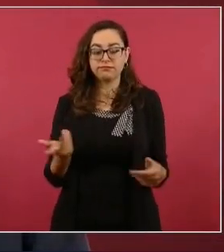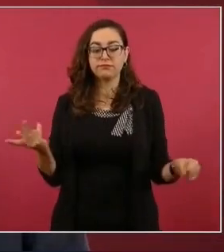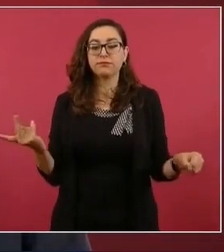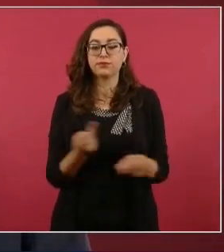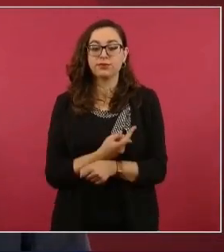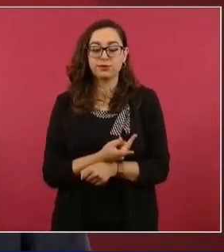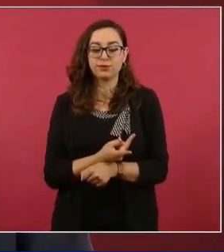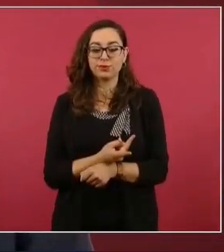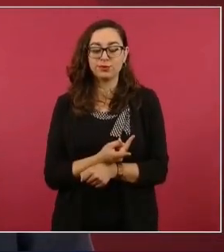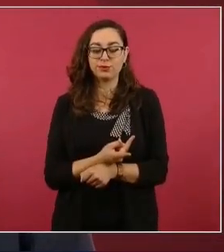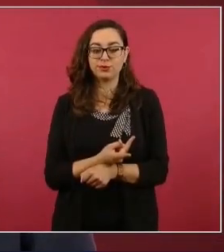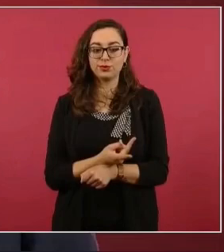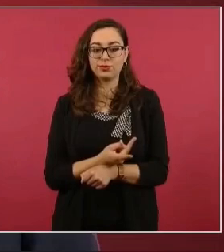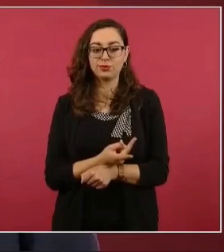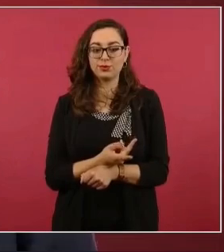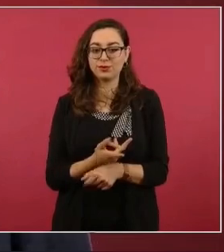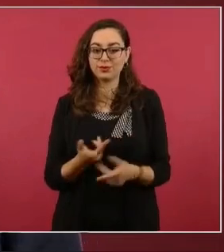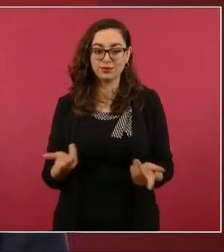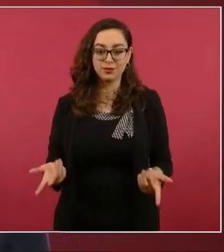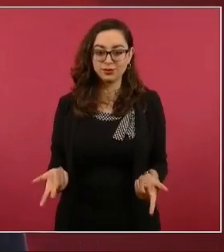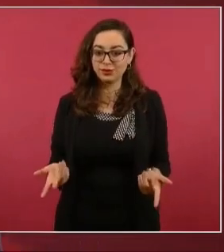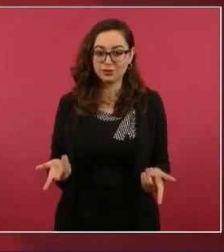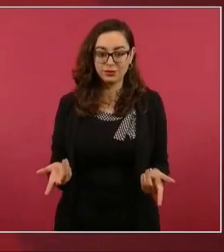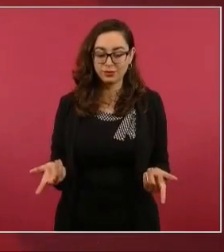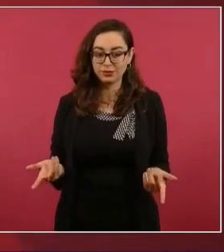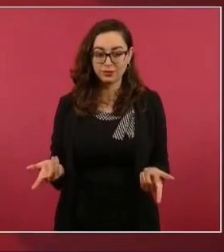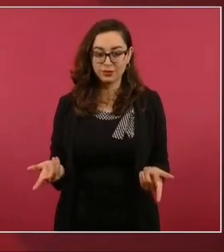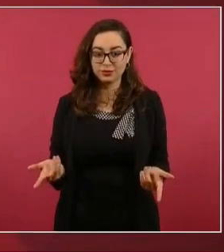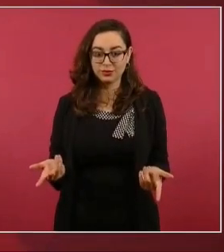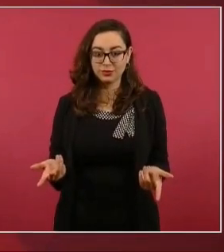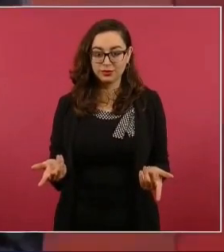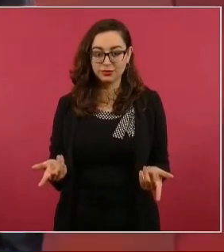en la política, sin llegar al pragmatismo,